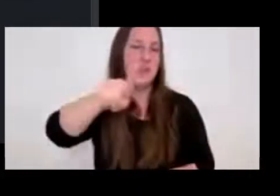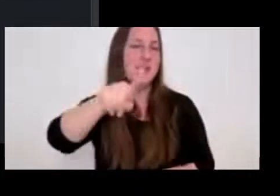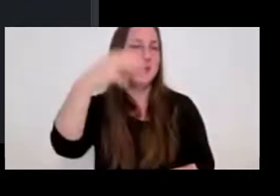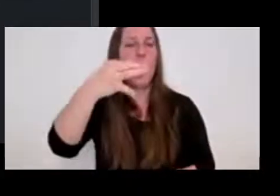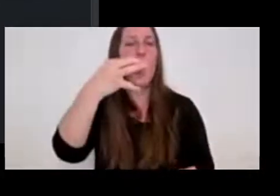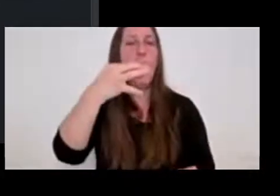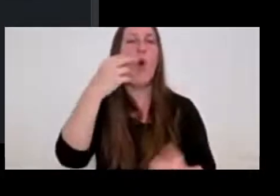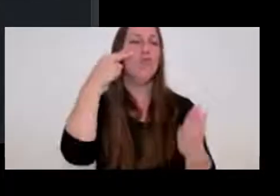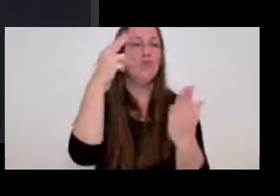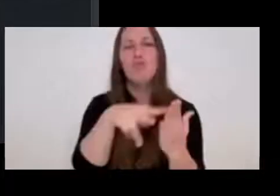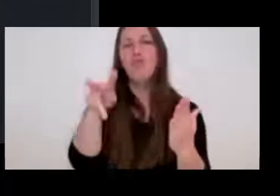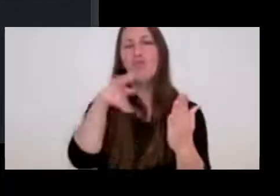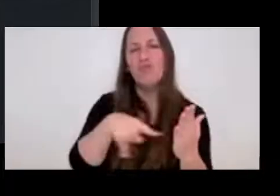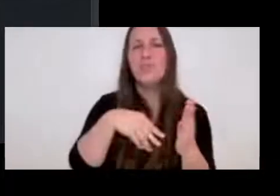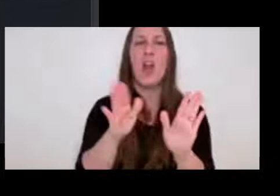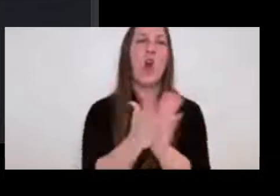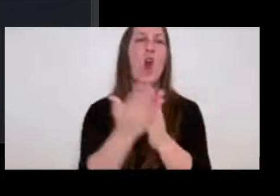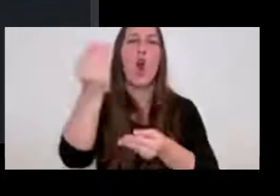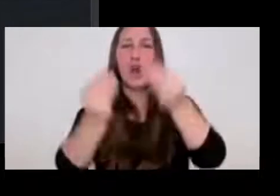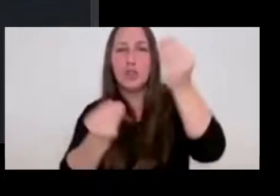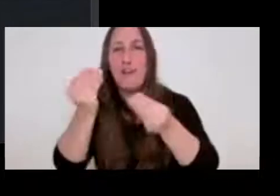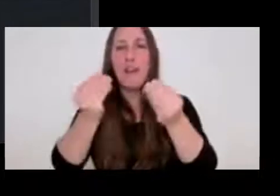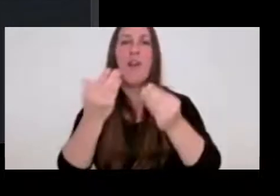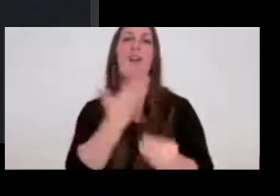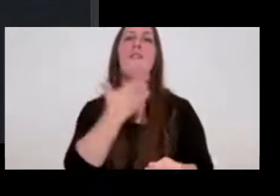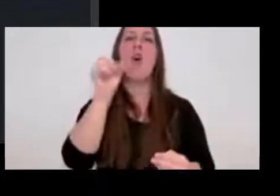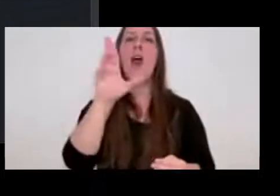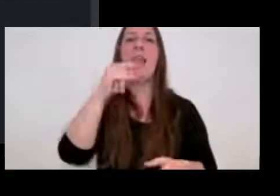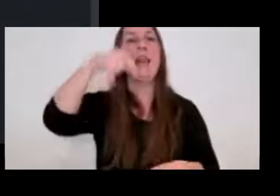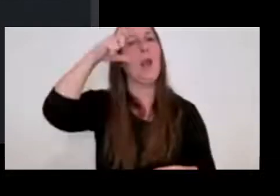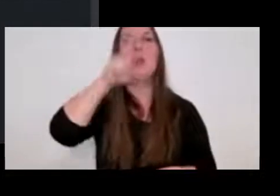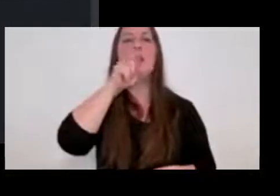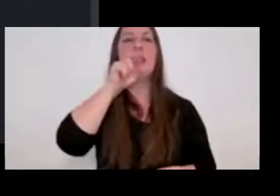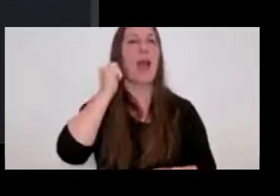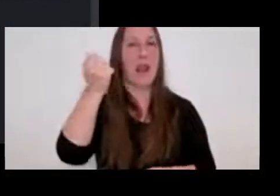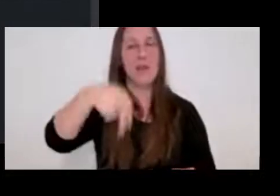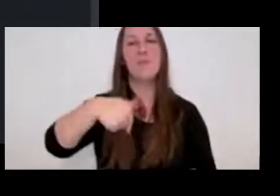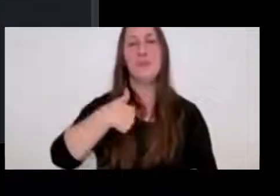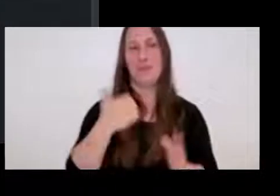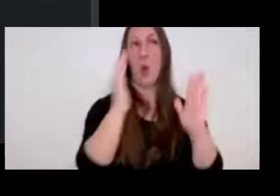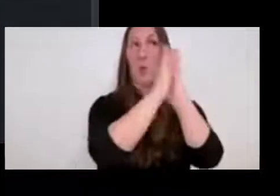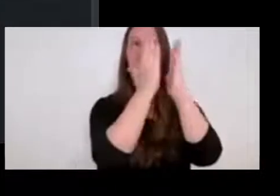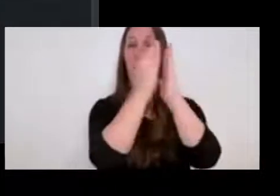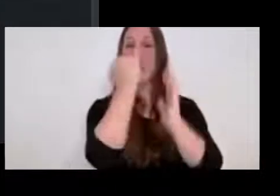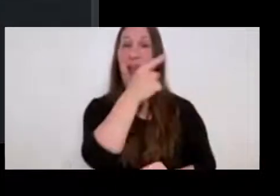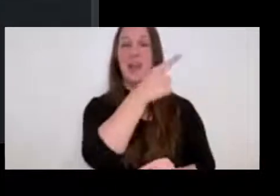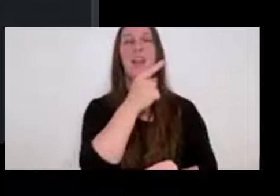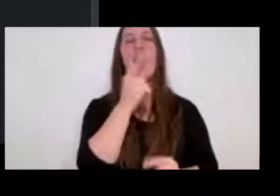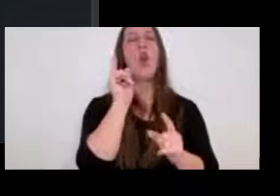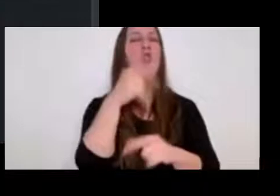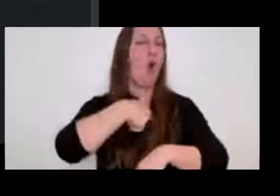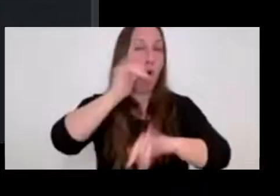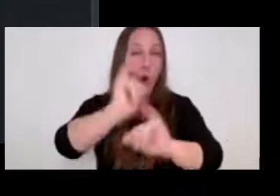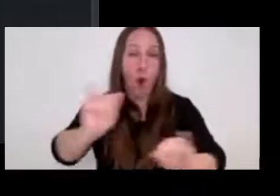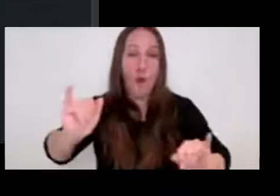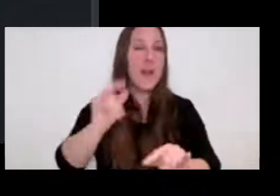paseado por páginas de contabilidad, digamos, la de Fowler Newton, ¿no? Los libros de Fowler Newton. Yo los tengo acá en mi biblioteca. Yo les digo a todos los chicos jóvenes, y algunos